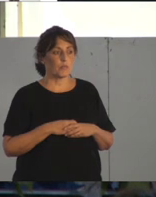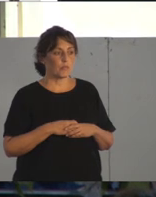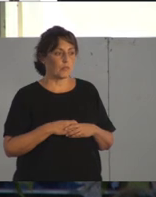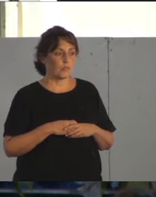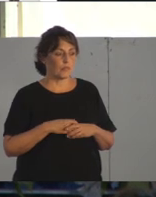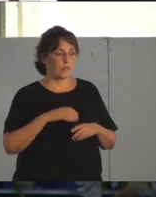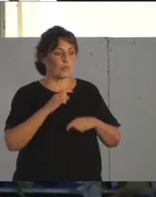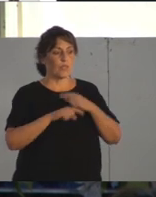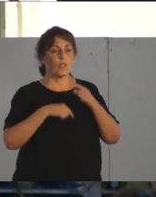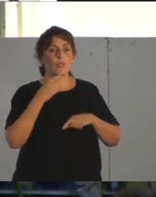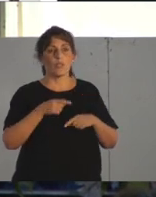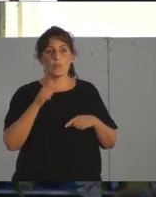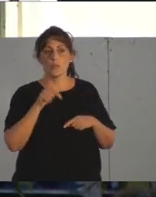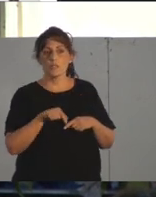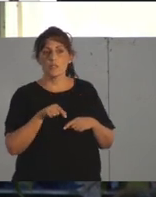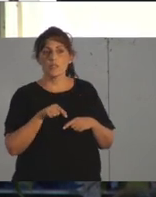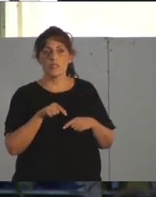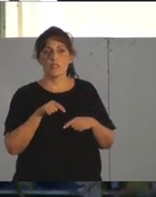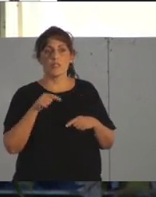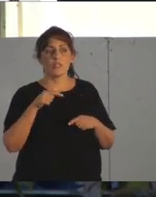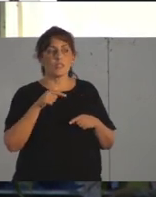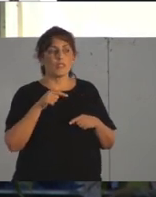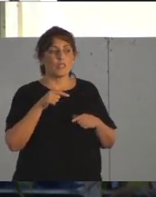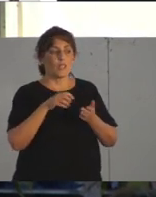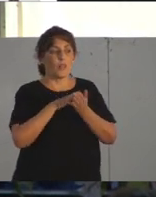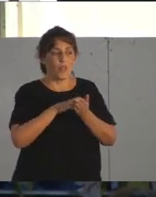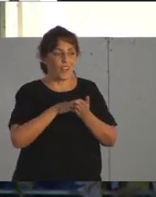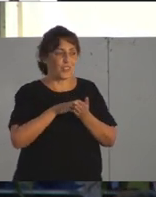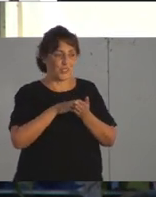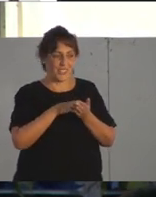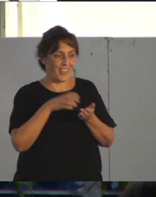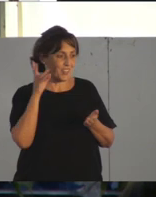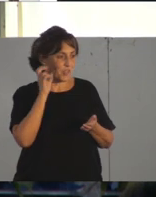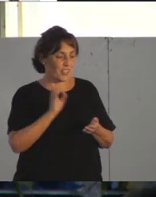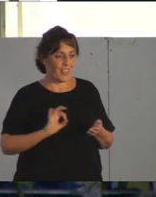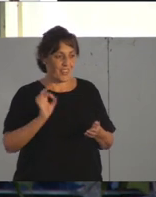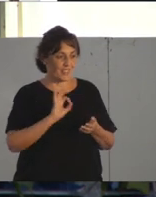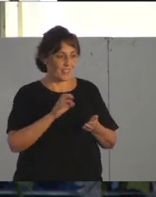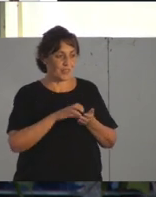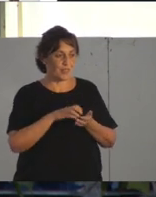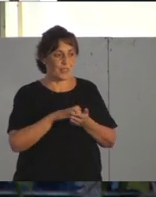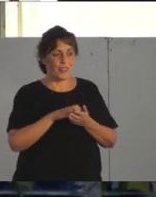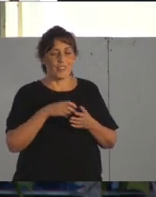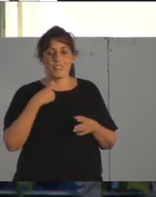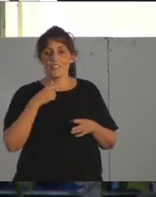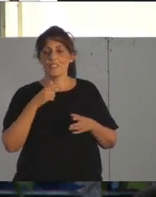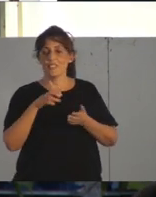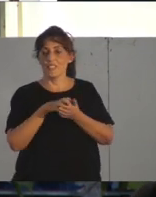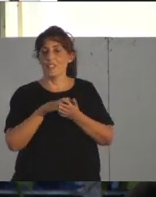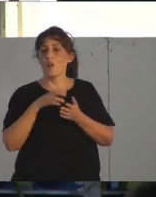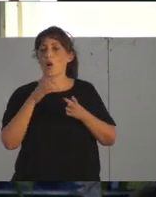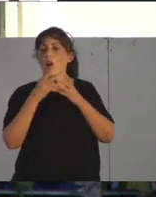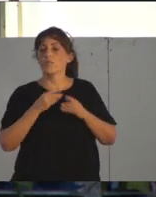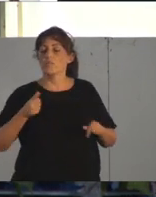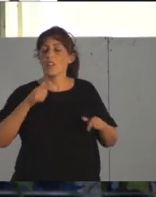las aguas gelificadas, que hay también bastantes en el mercado, o bien aguas que se pueden utilizar con espesantes, que en este